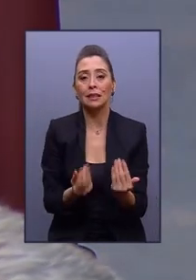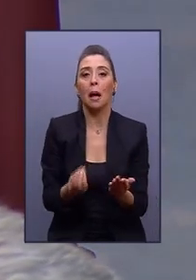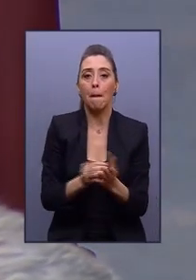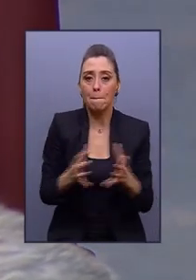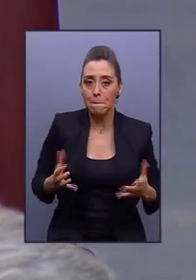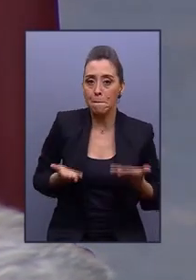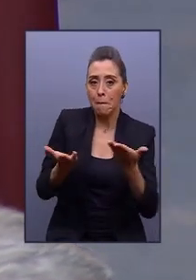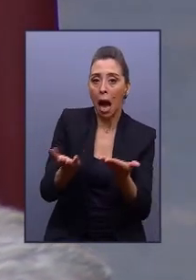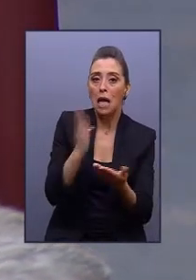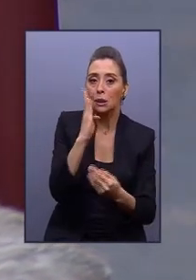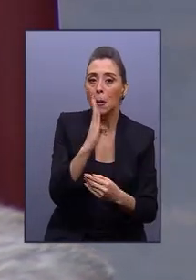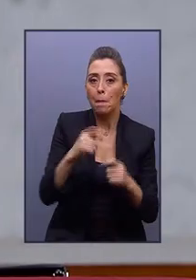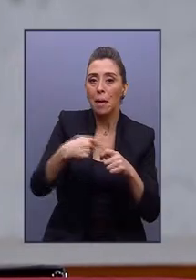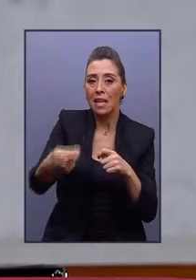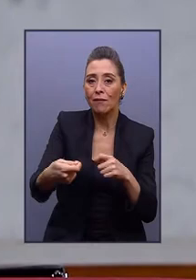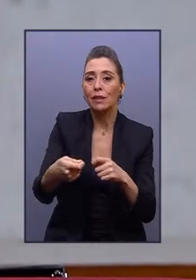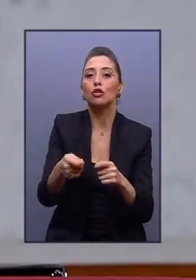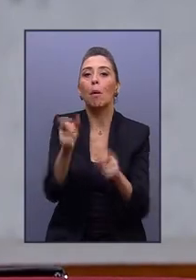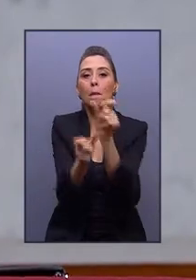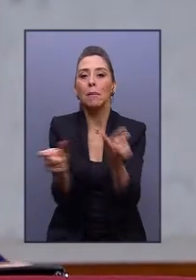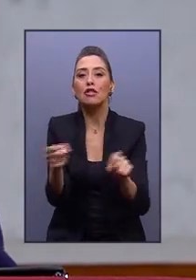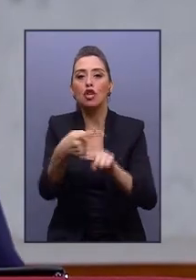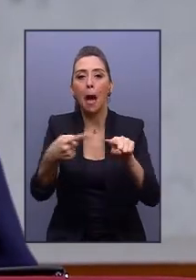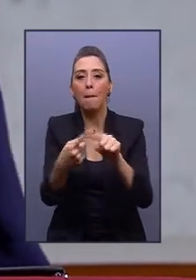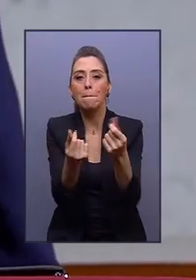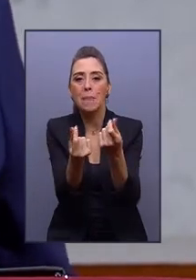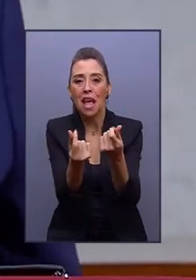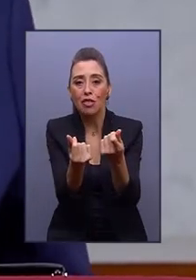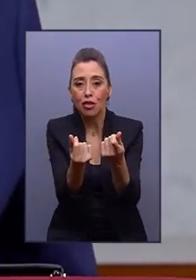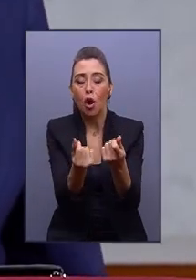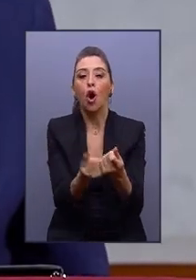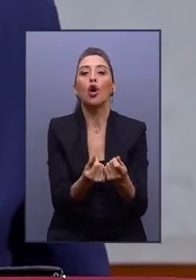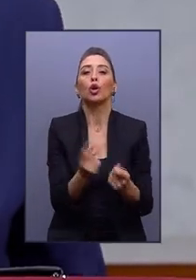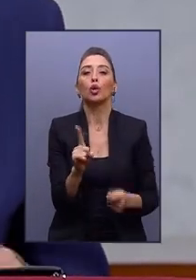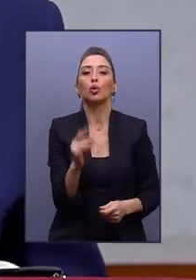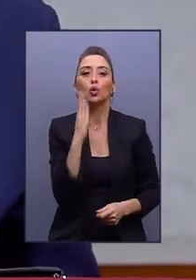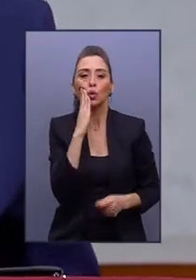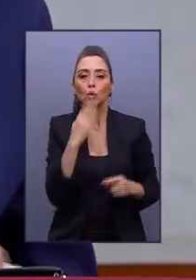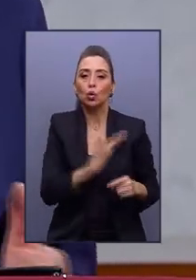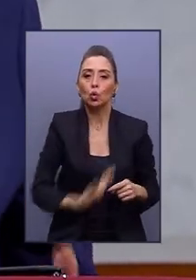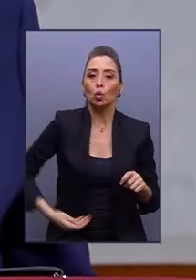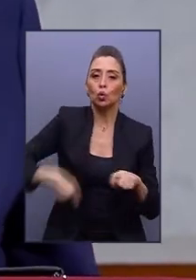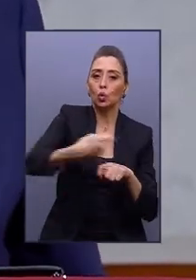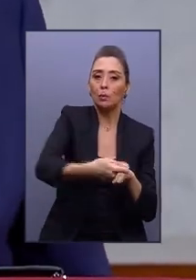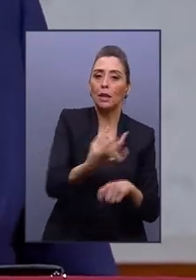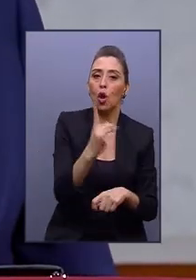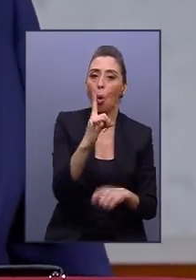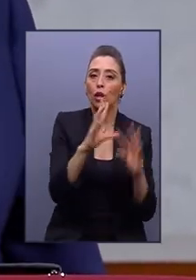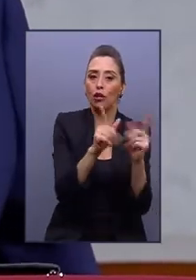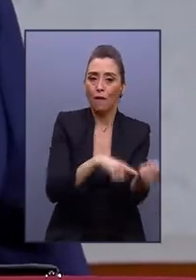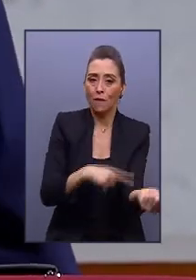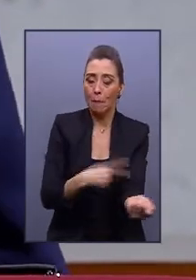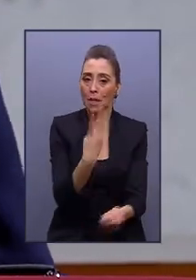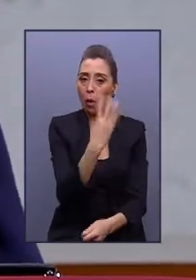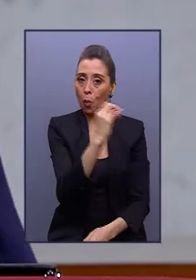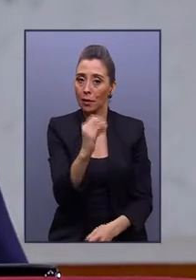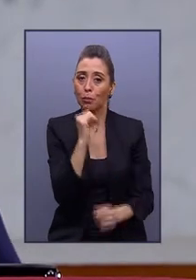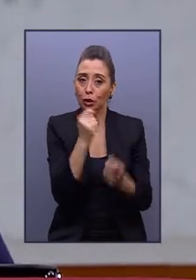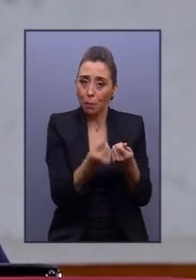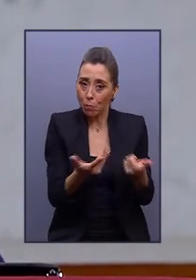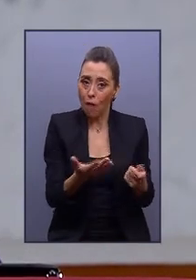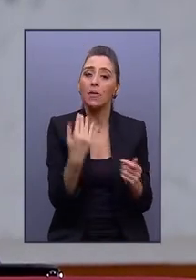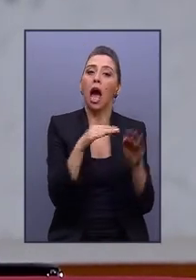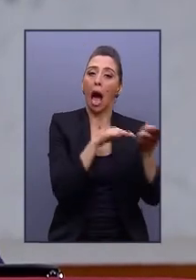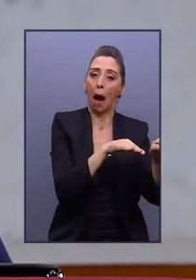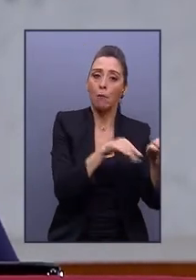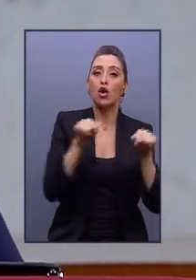ello ampliamos la cobertura de beneficios para los sectores medios, como el subsidio único familiar, que antes solo apoyaba a las familias del 40% más vulnerable